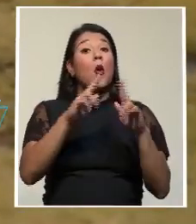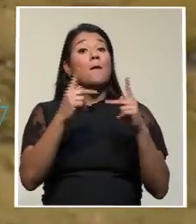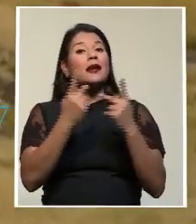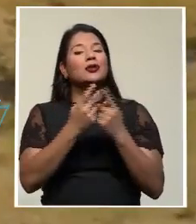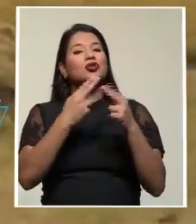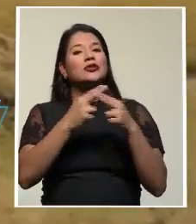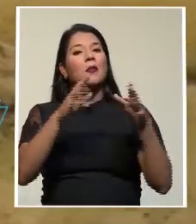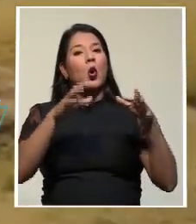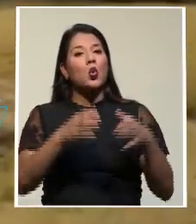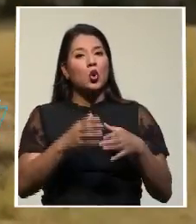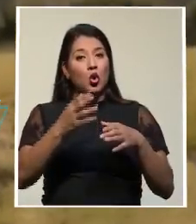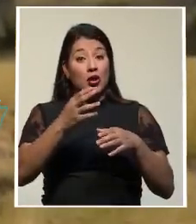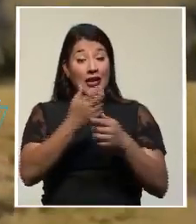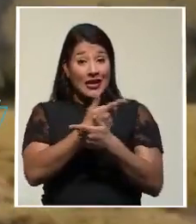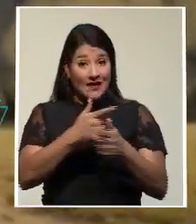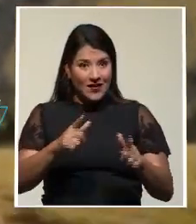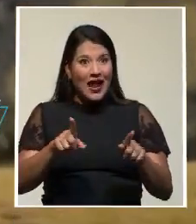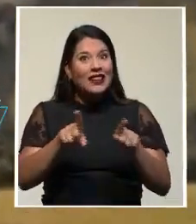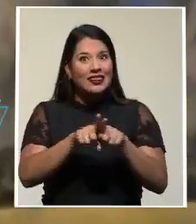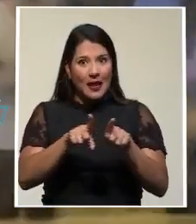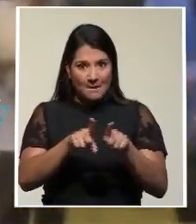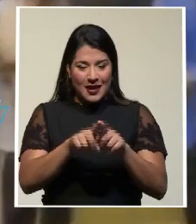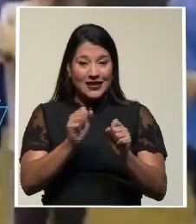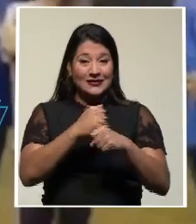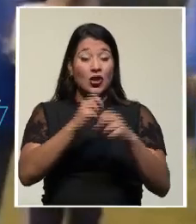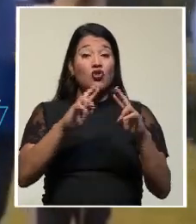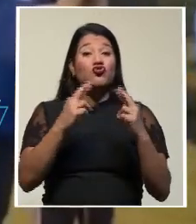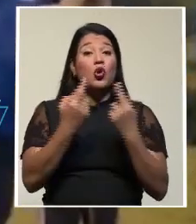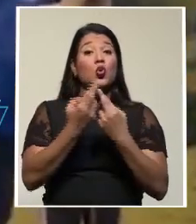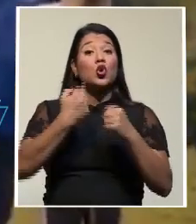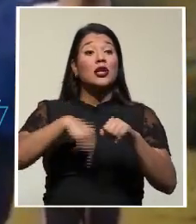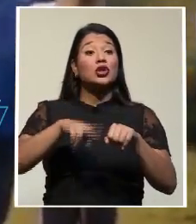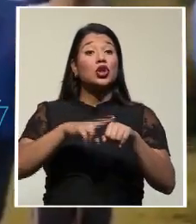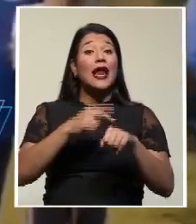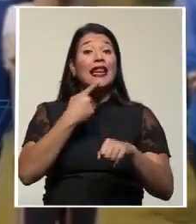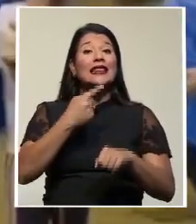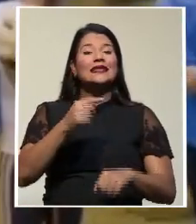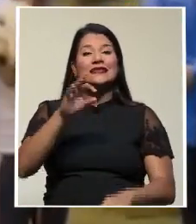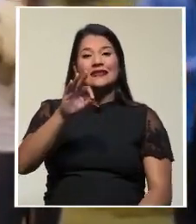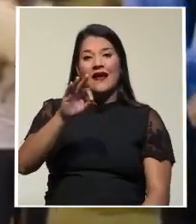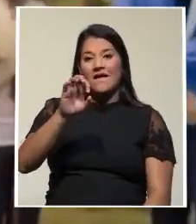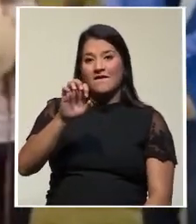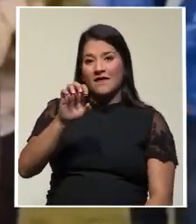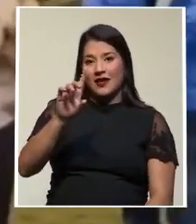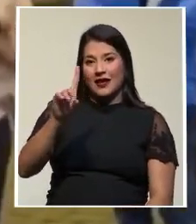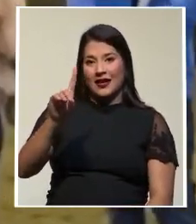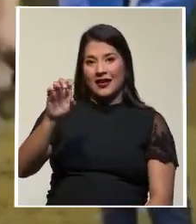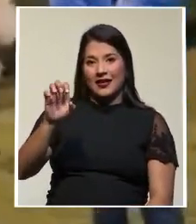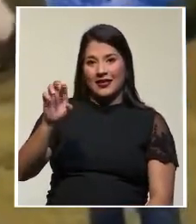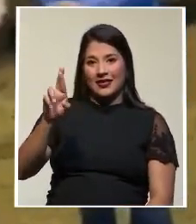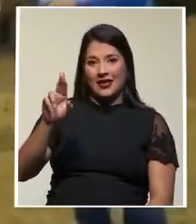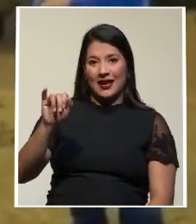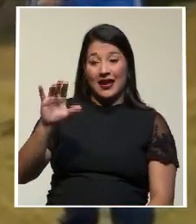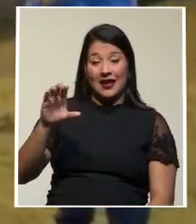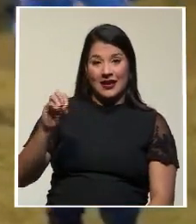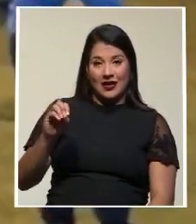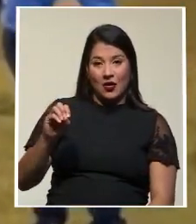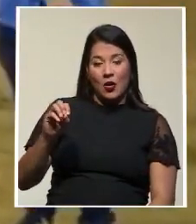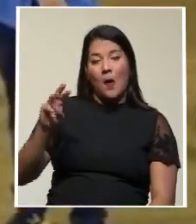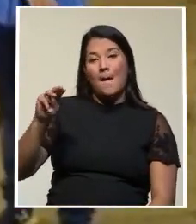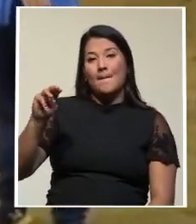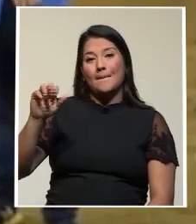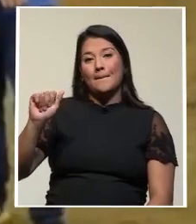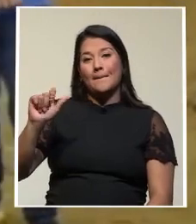dio la Asamblea Nacional, donde dejaron en firme que Federico Malavasi será el candidato a la presidencia de la agrupación